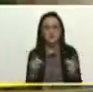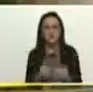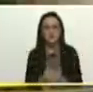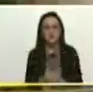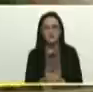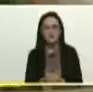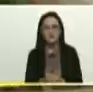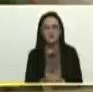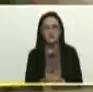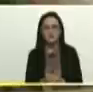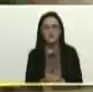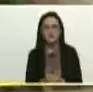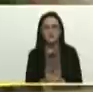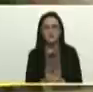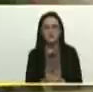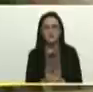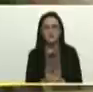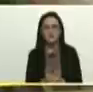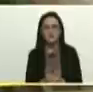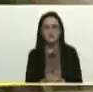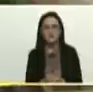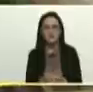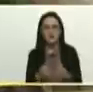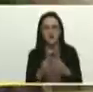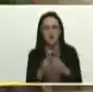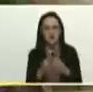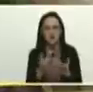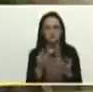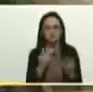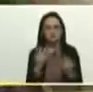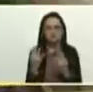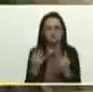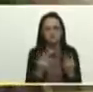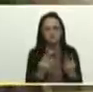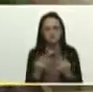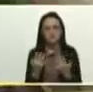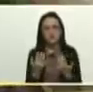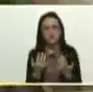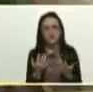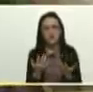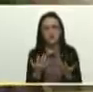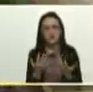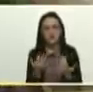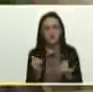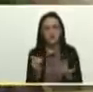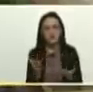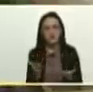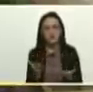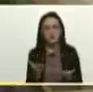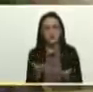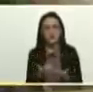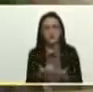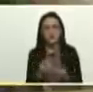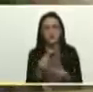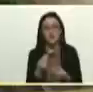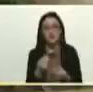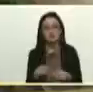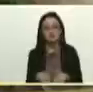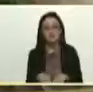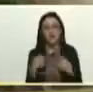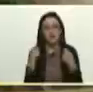lo que sucedió, las conspiraciones, las intrigas que hubo para hacer